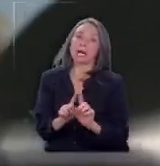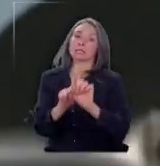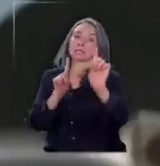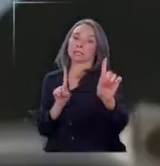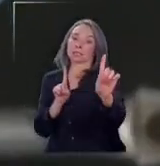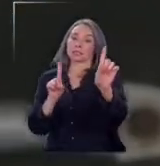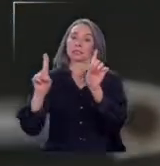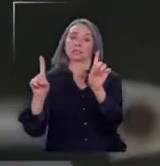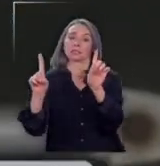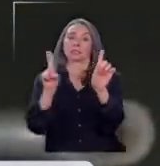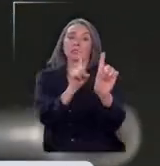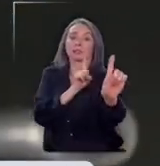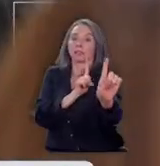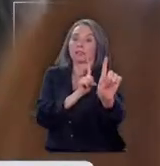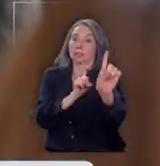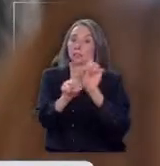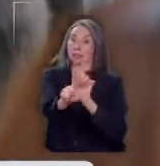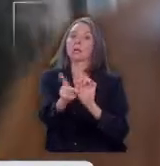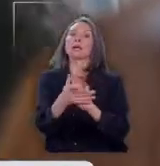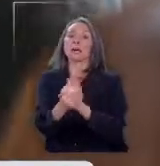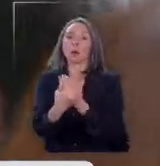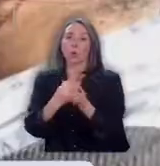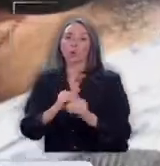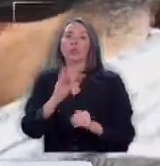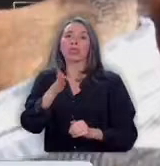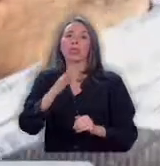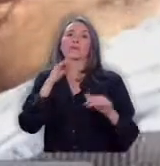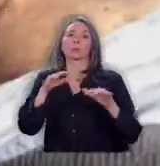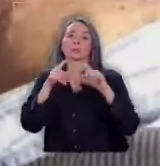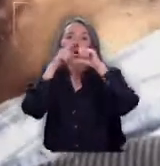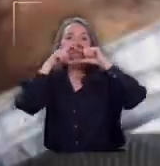lavado de manos y el uso de